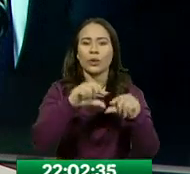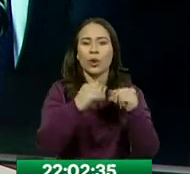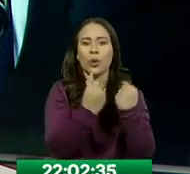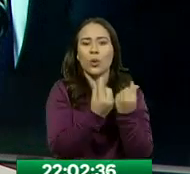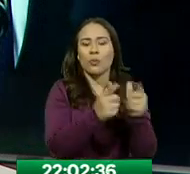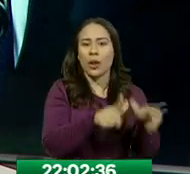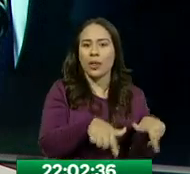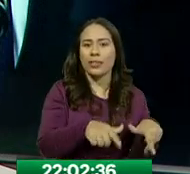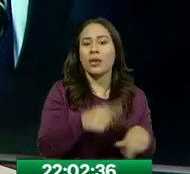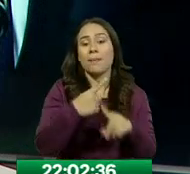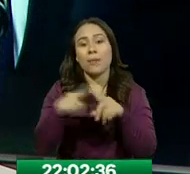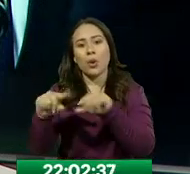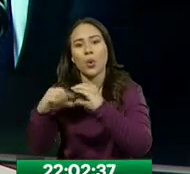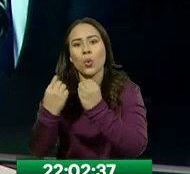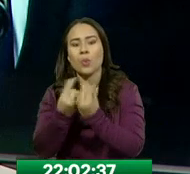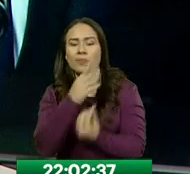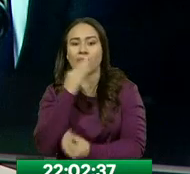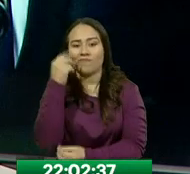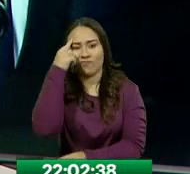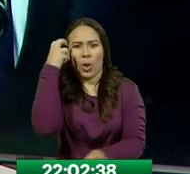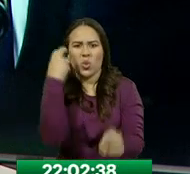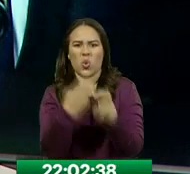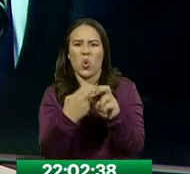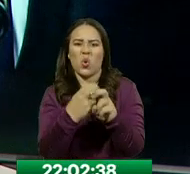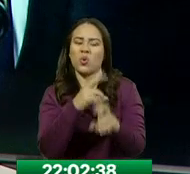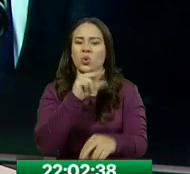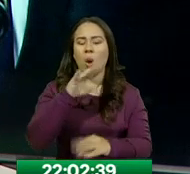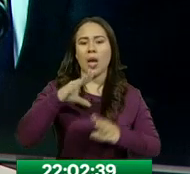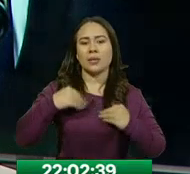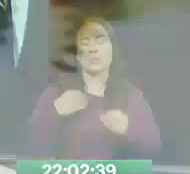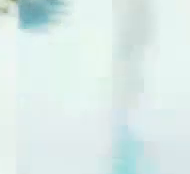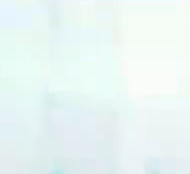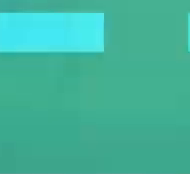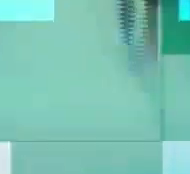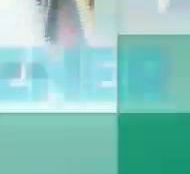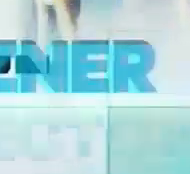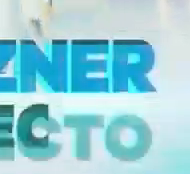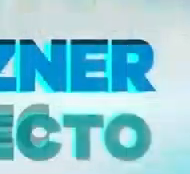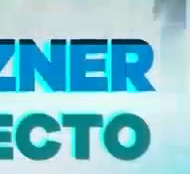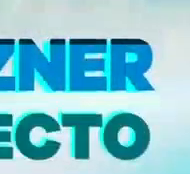El sector correísta fue duro crítico en esta elección.